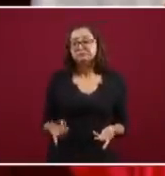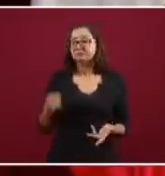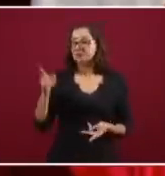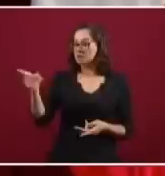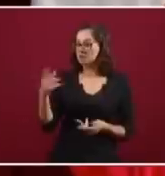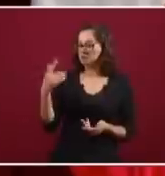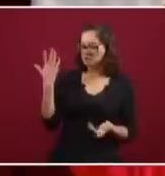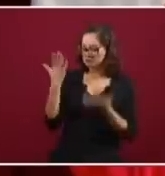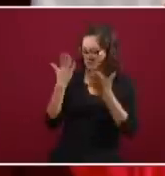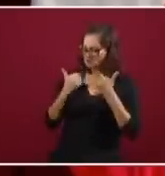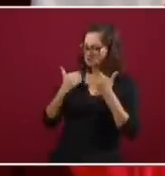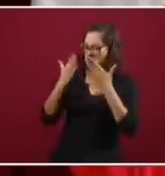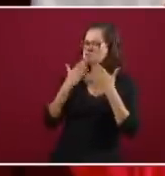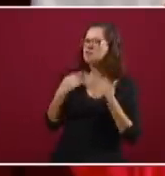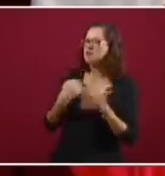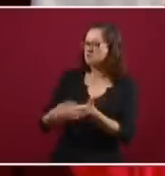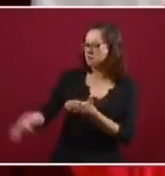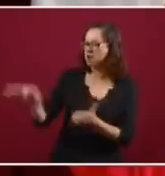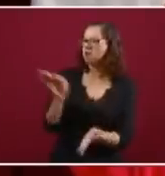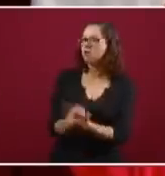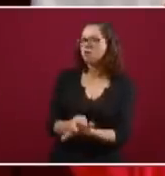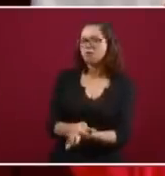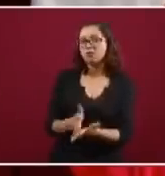falta de pantalones,